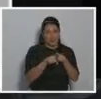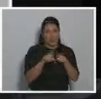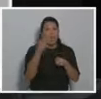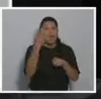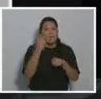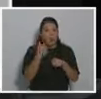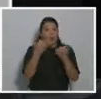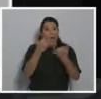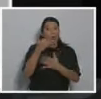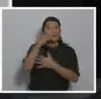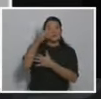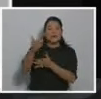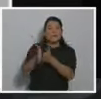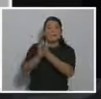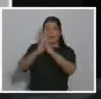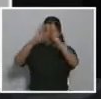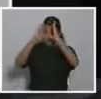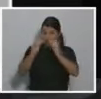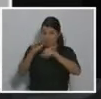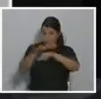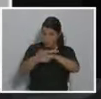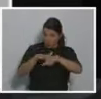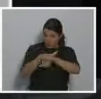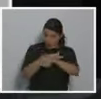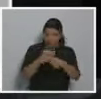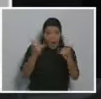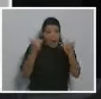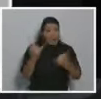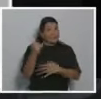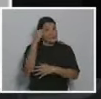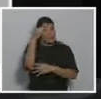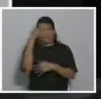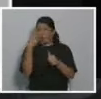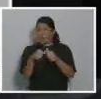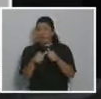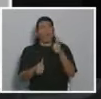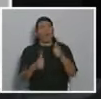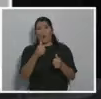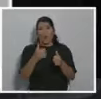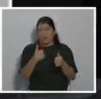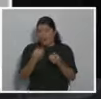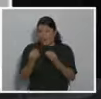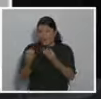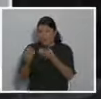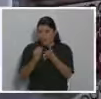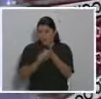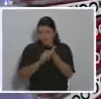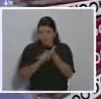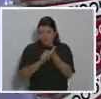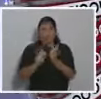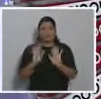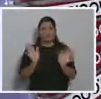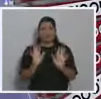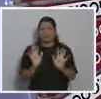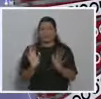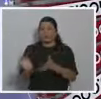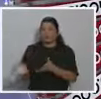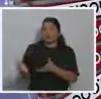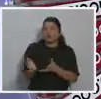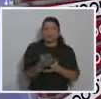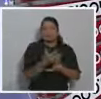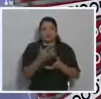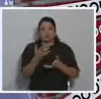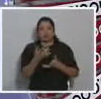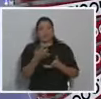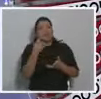van a tomar los datos, por favor. Ahora, si usted no recuerda cuál es la raspa que activó, los invito para que busquen todas las raspas que